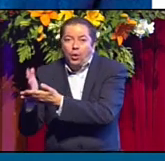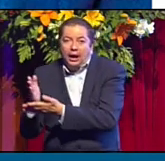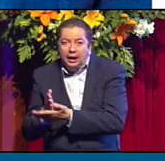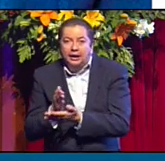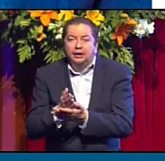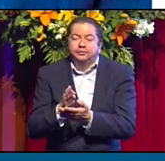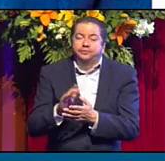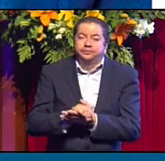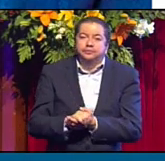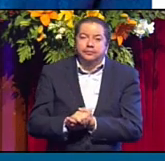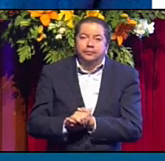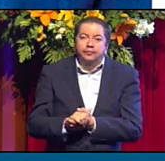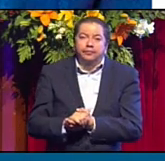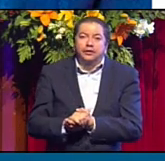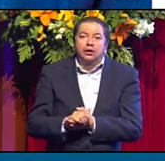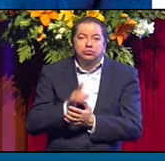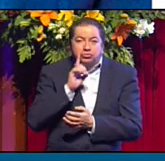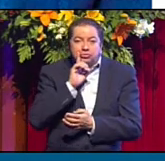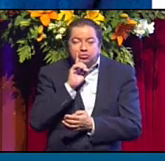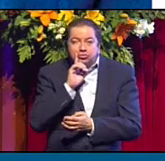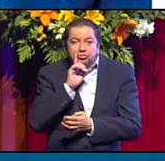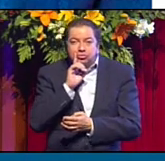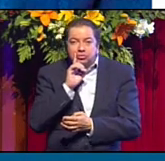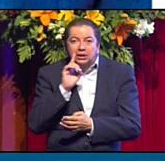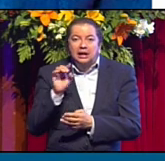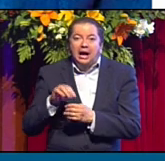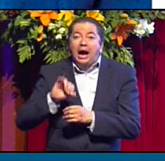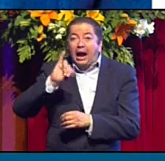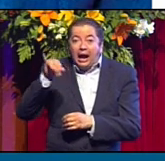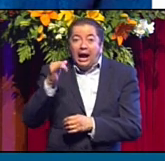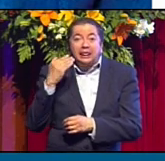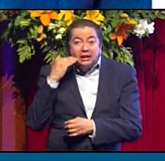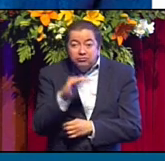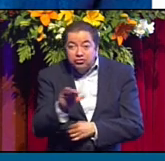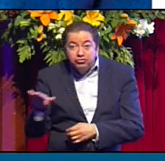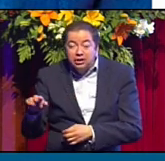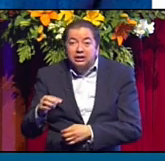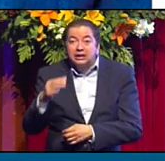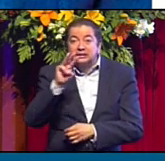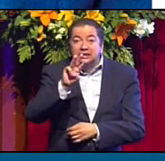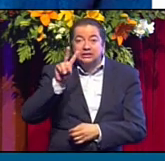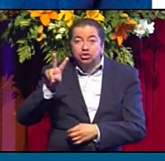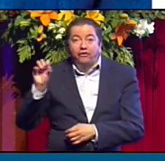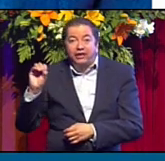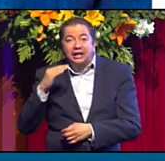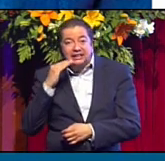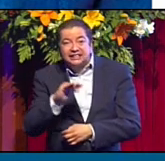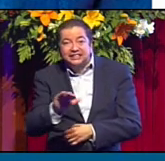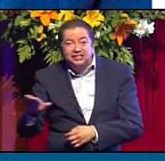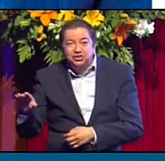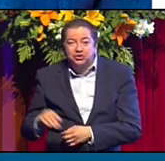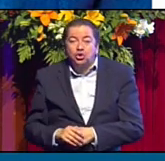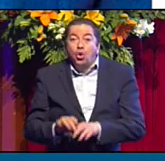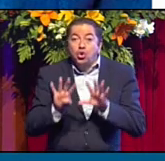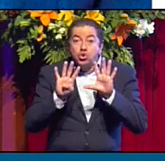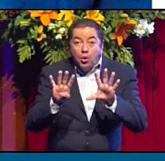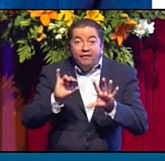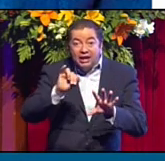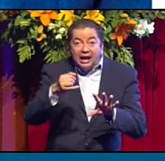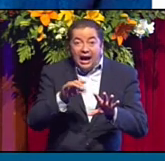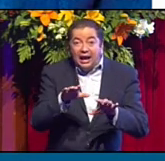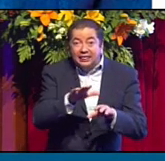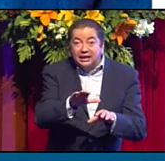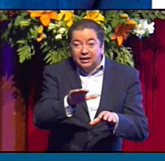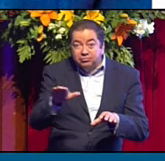donde tenemos efectivamente en jardines infantiles matriculados 320 niños, ya que 9 de estos jardines